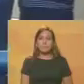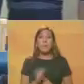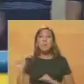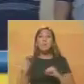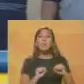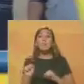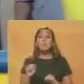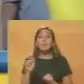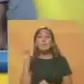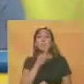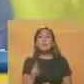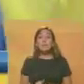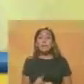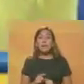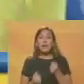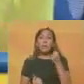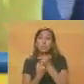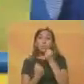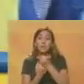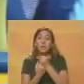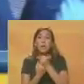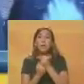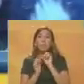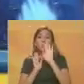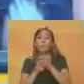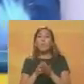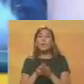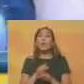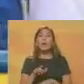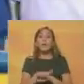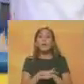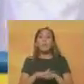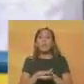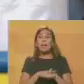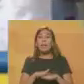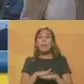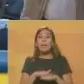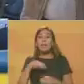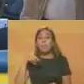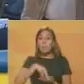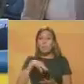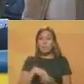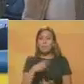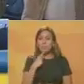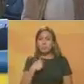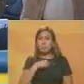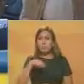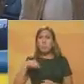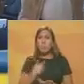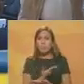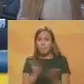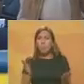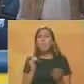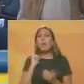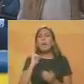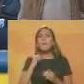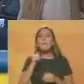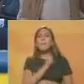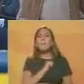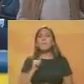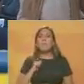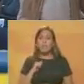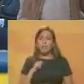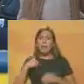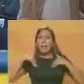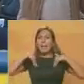Movimientos sindicales anunciaron su respaldo al precandidato presidencial Enrique Capriles Radonsky. Dice que son trabajadores del sector público y privado. Señalaron que